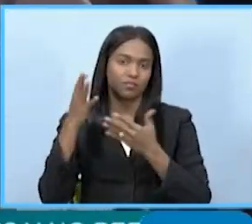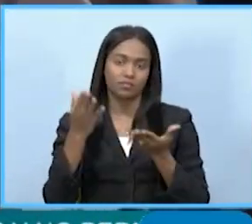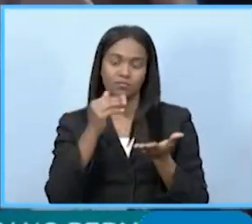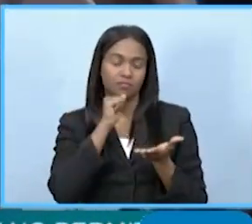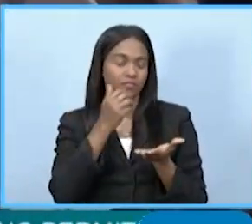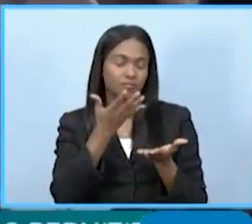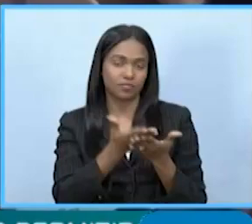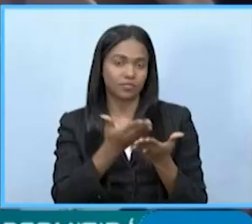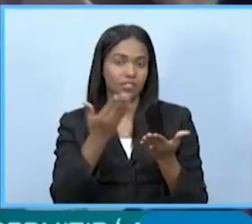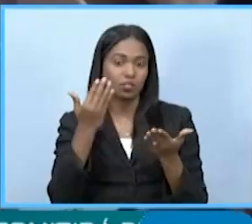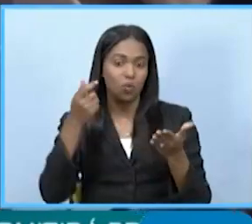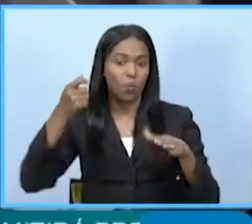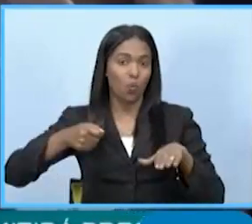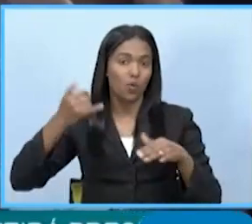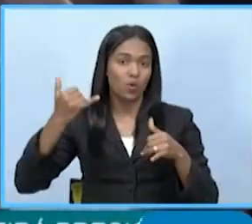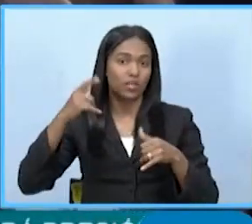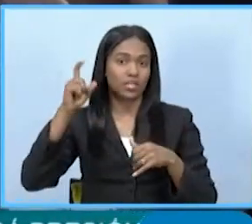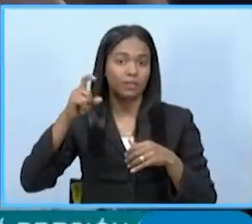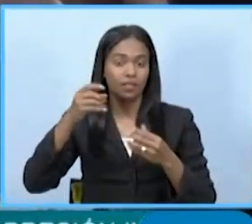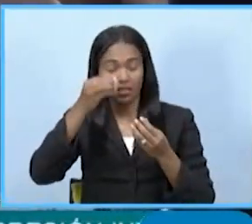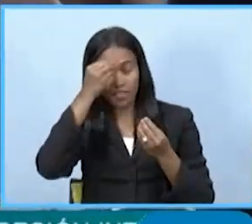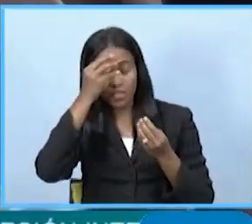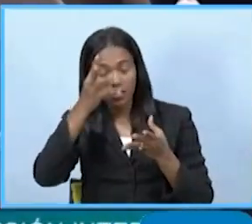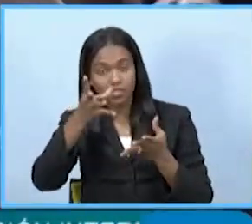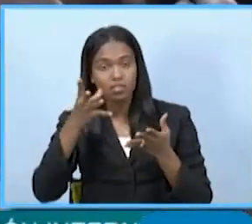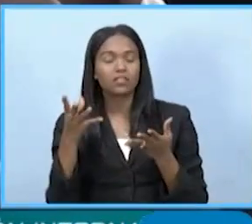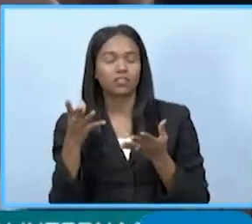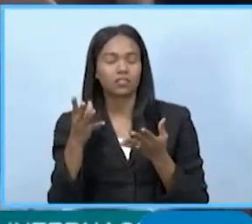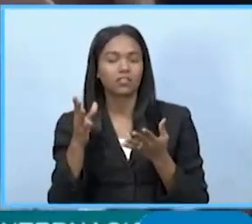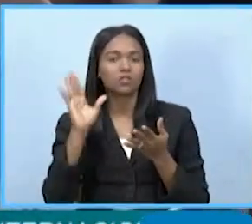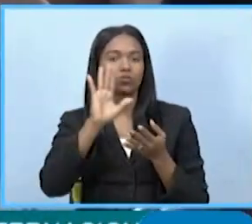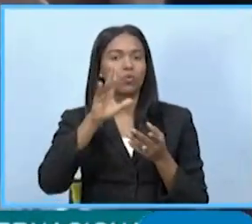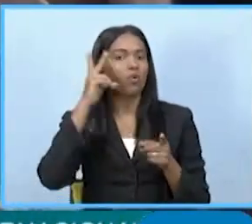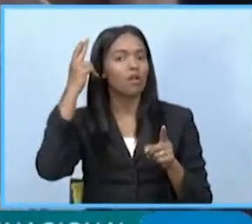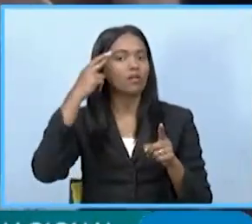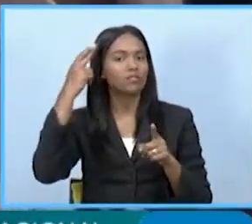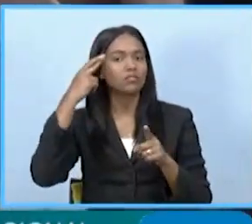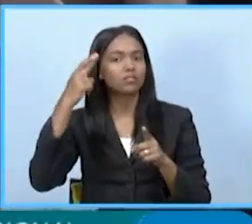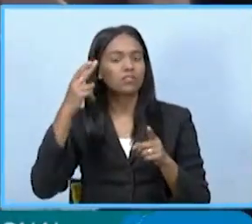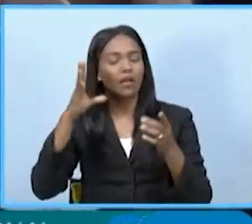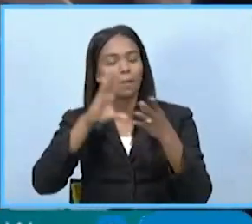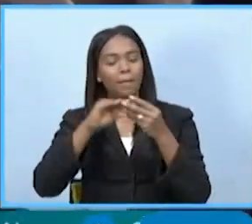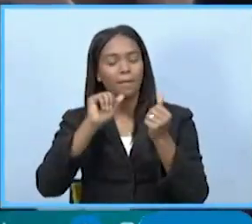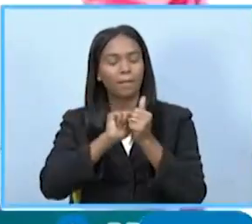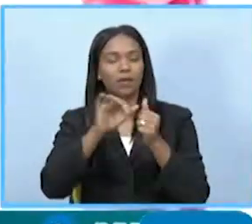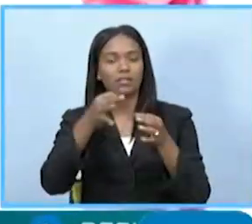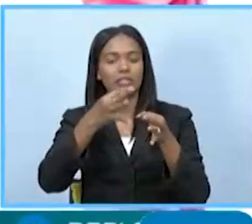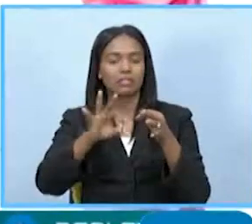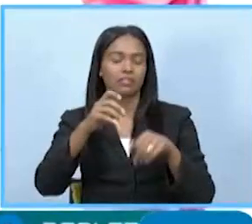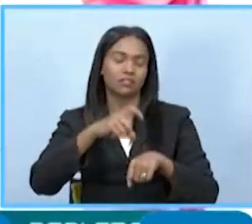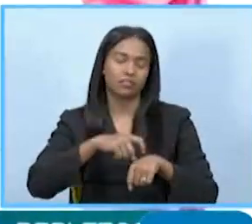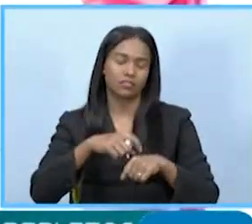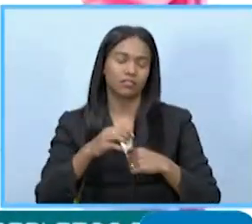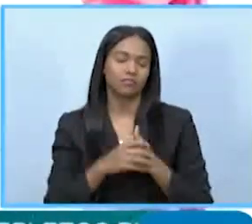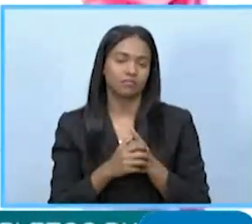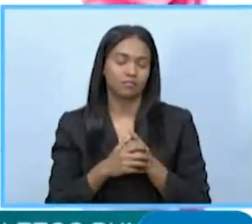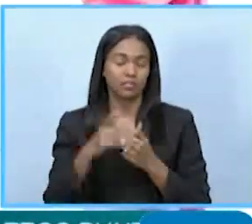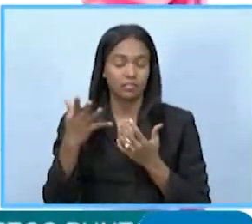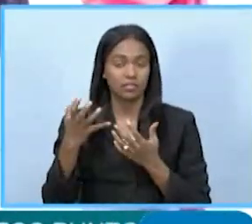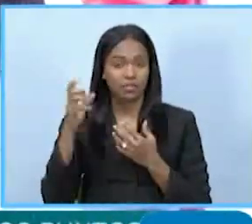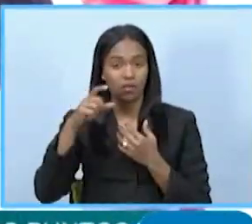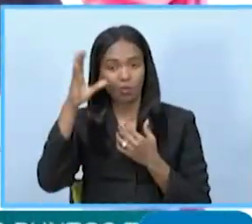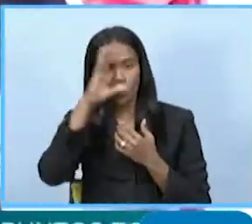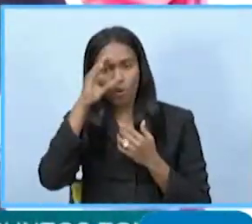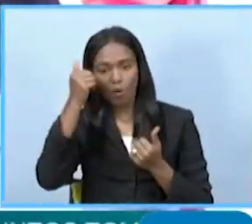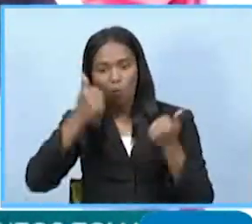siglo XIX. El juez de hoy es un juez que tiene que decir sus motivaciones en palabras sencillas. No estoy buscando que